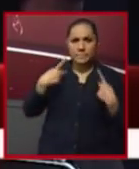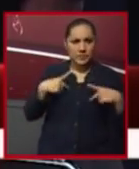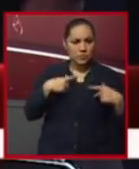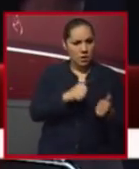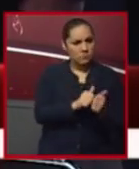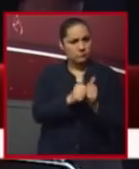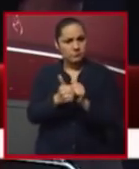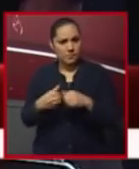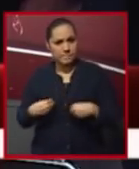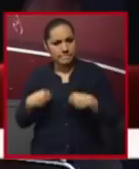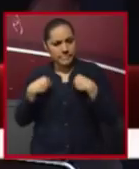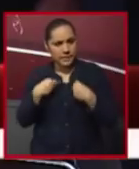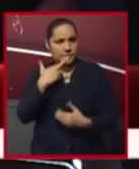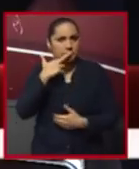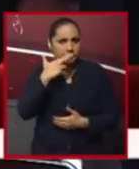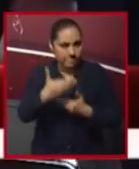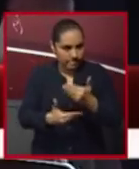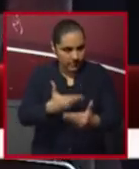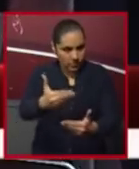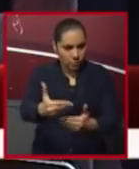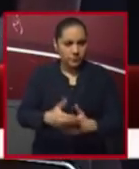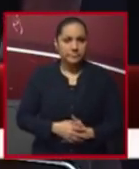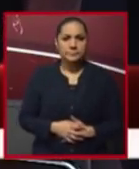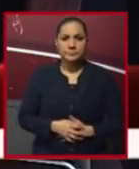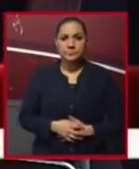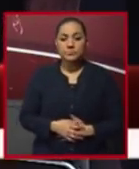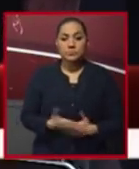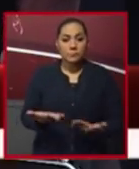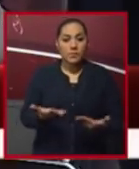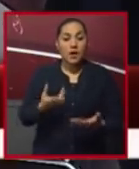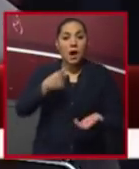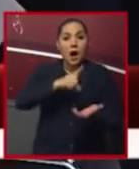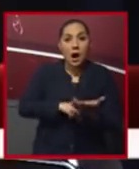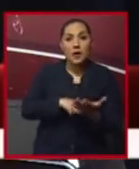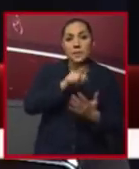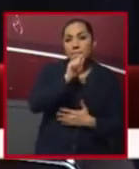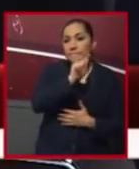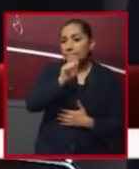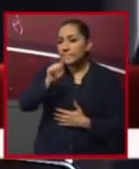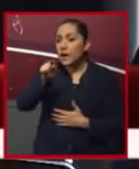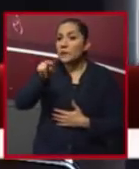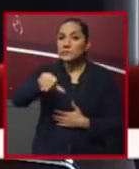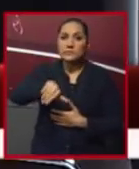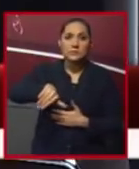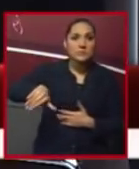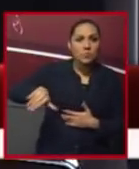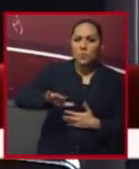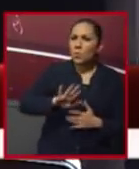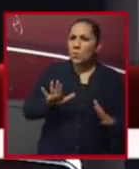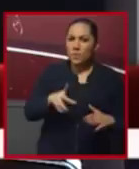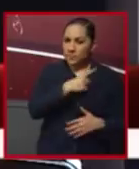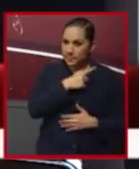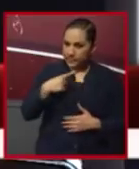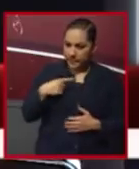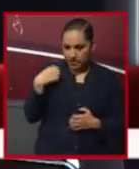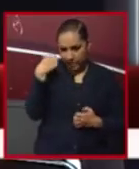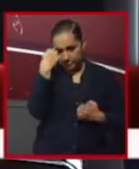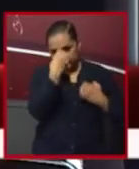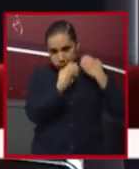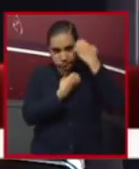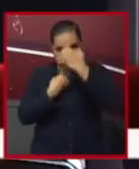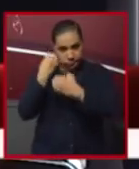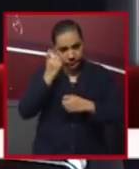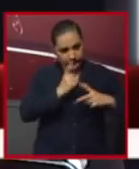Y no dejar a nadie atrás significa que desde el punto de vista también estadístico podamos identificar y geográfico